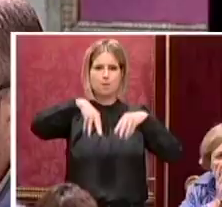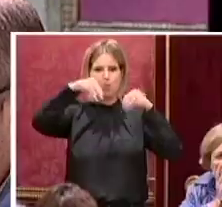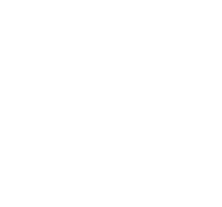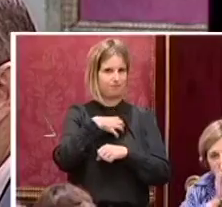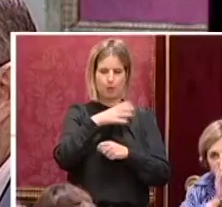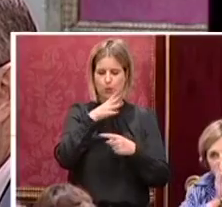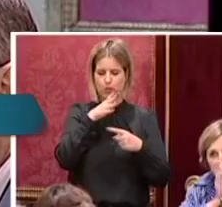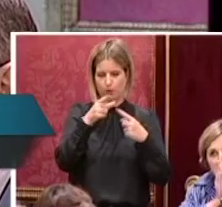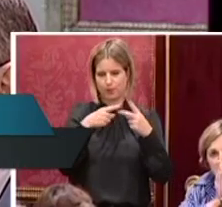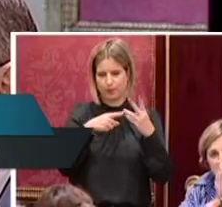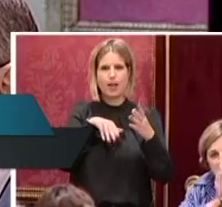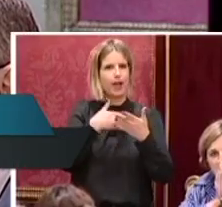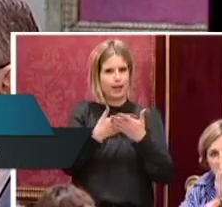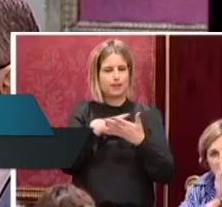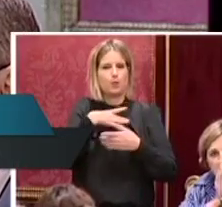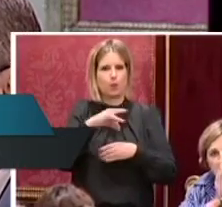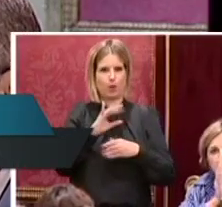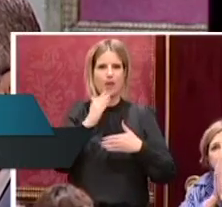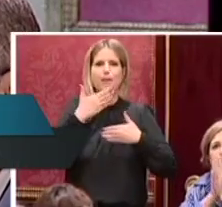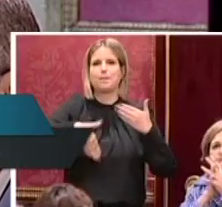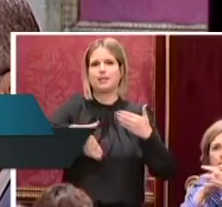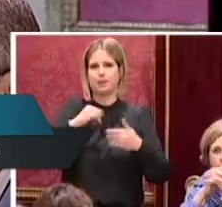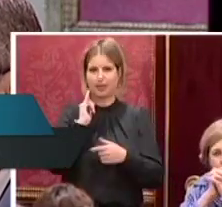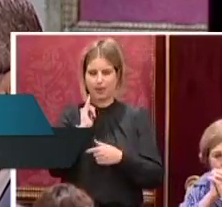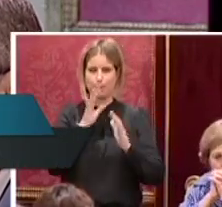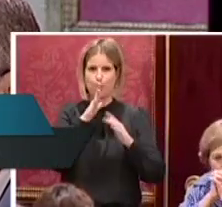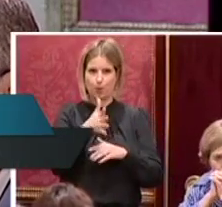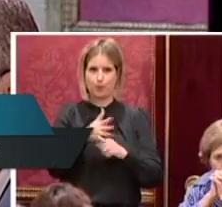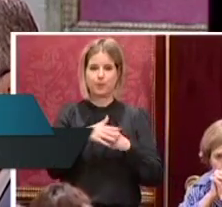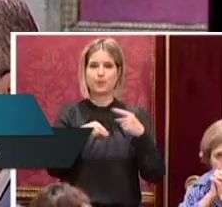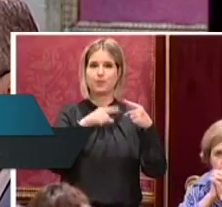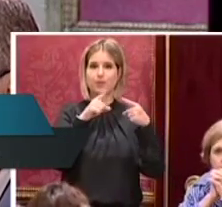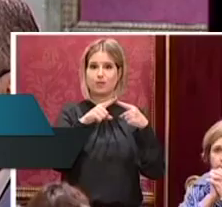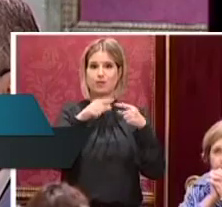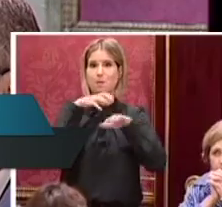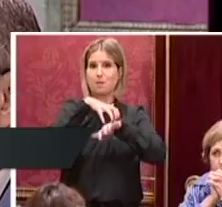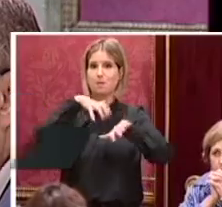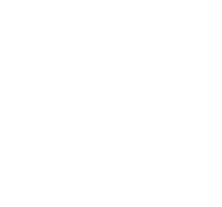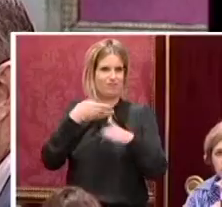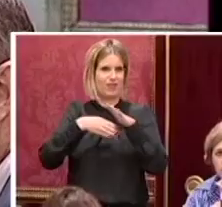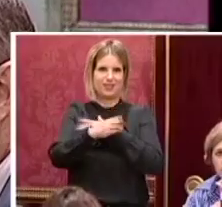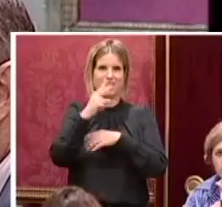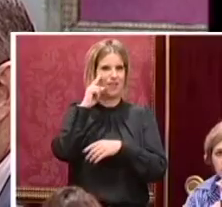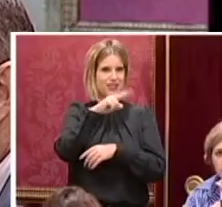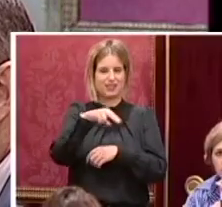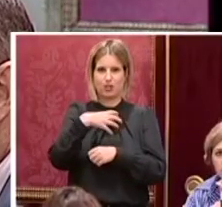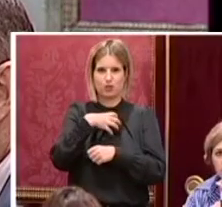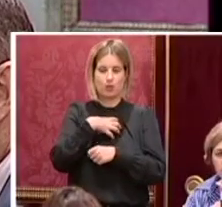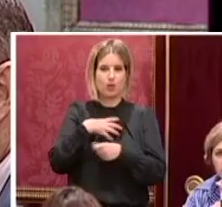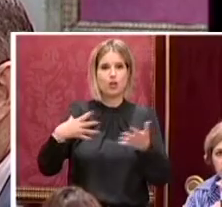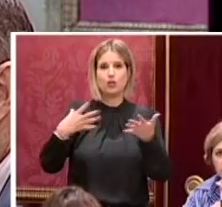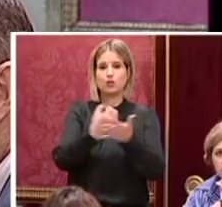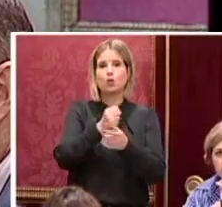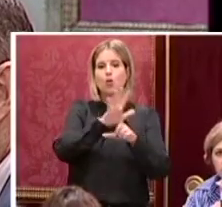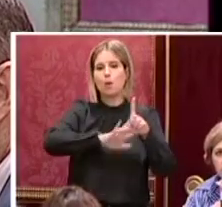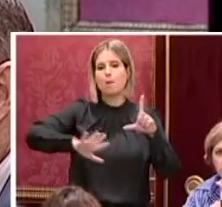carácter religioso. Es posible hasta donde se puede, pero no en todos. ¿Por qué? Primero, porque muchos carecen de un horario de visita. Tampoco se puede hacer en todos los